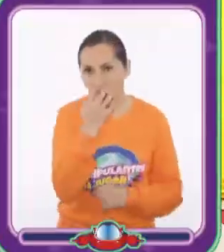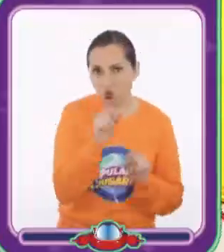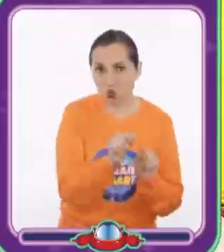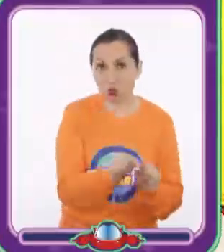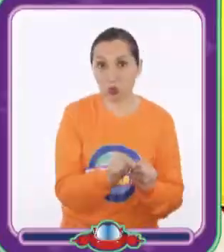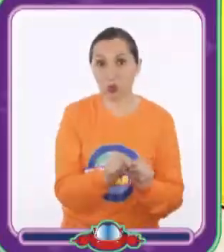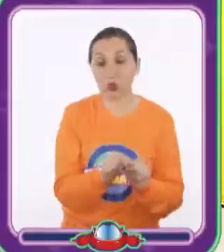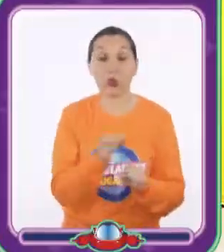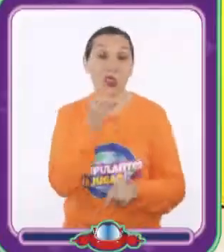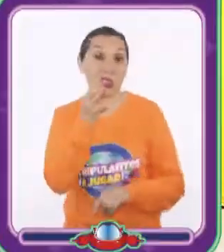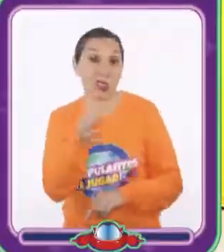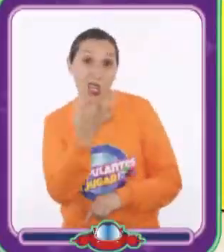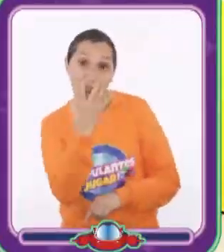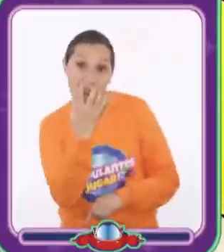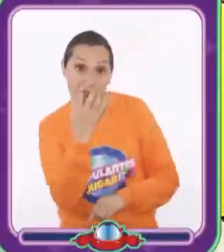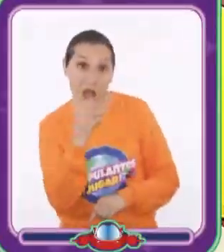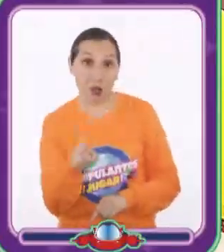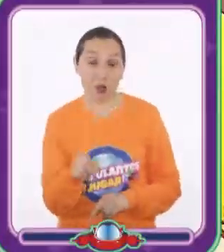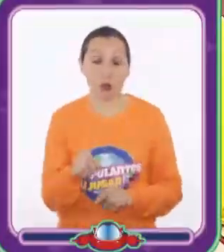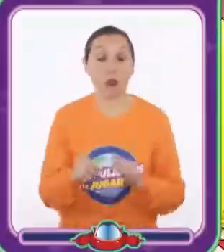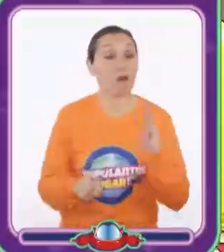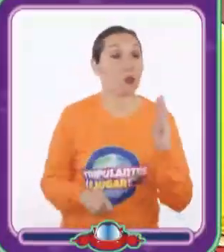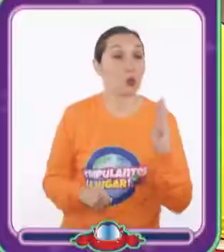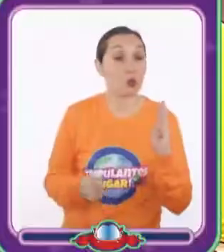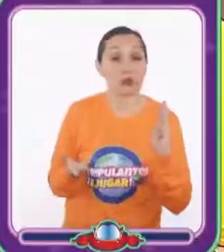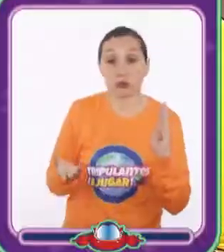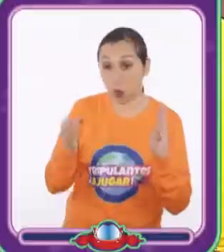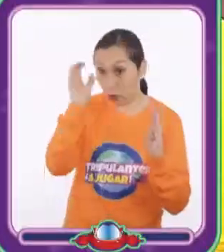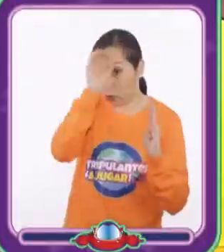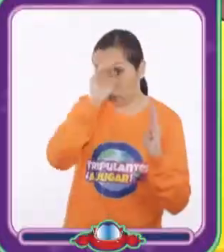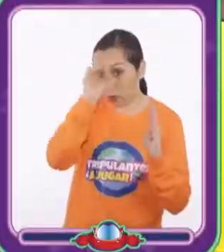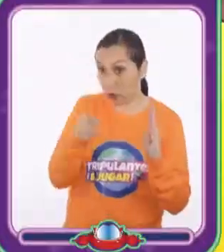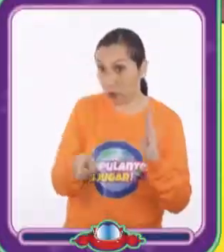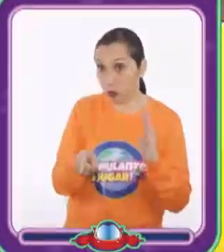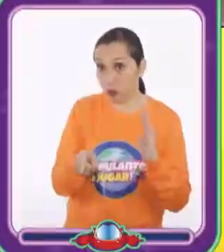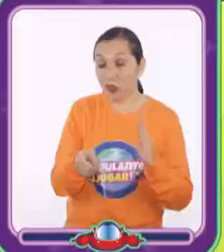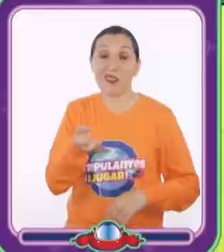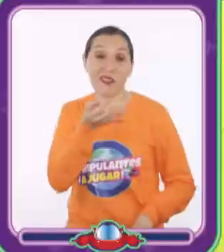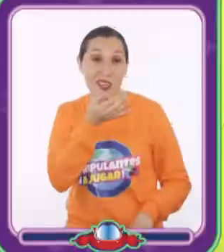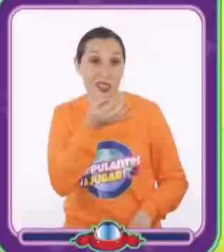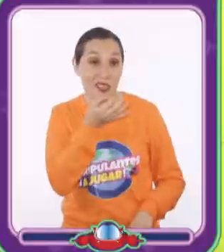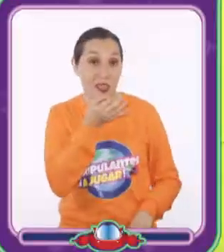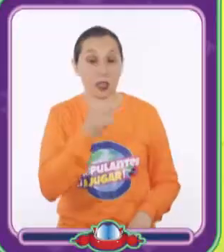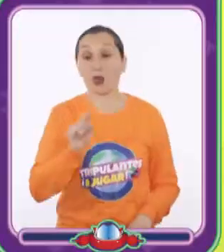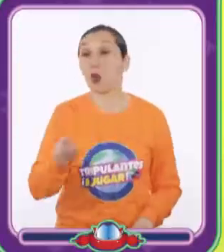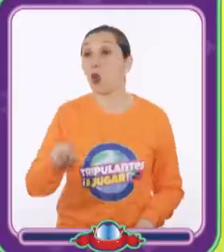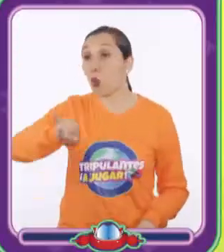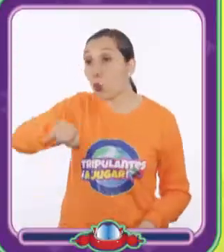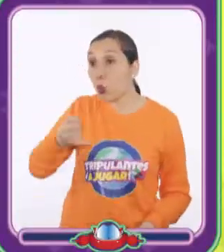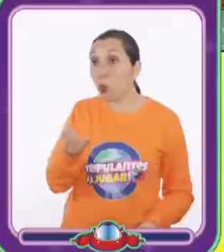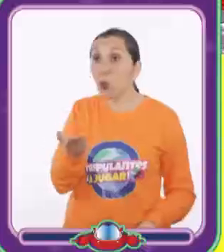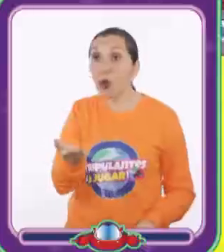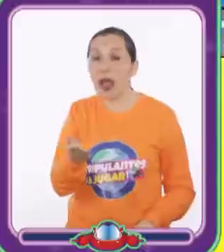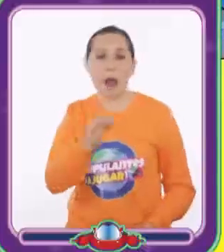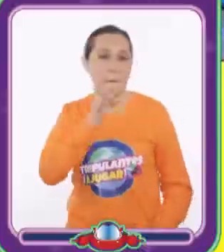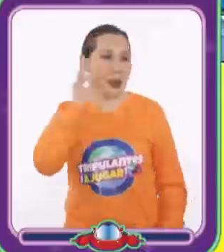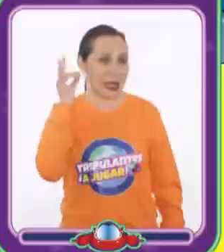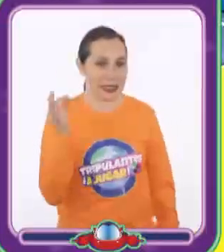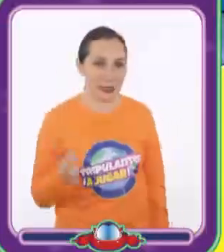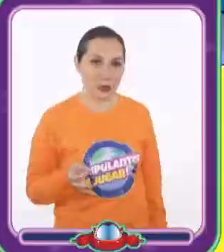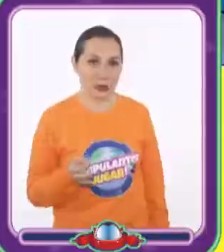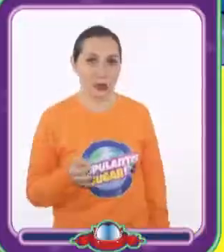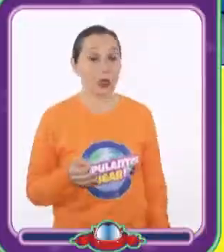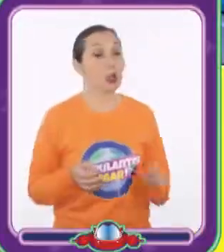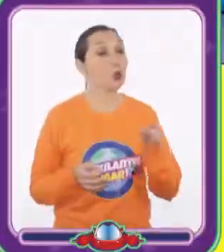le parece? Gaspar dice el naranjo. Bruno, ¿qué te parece a ti? El verde. ¿Tú, Juliana?